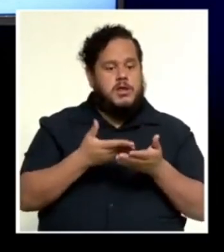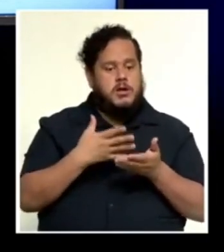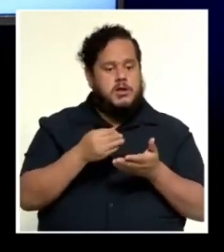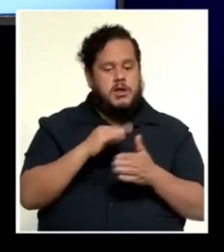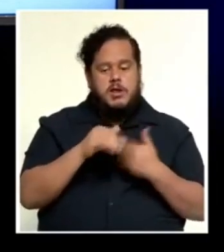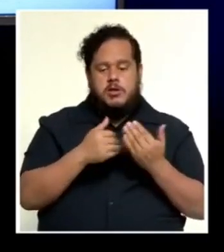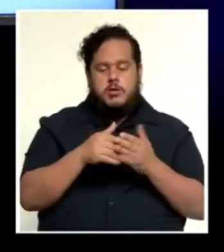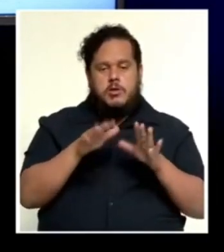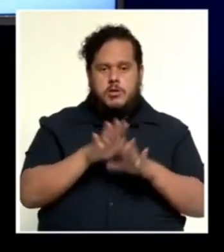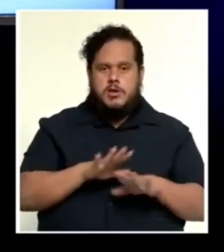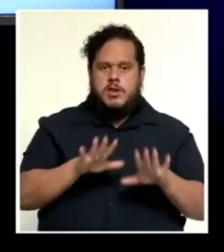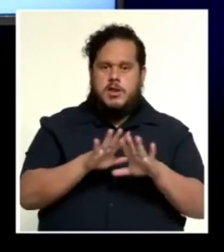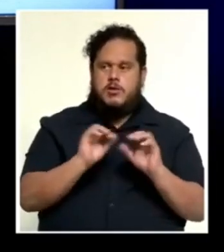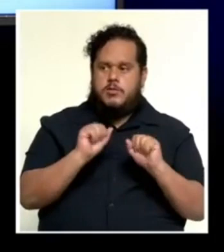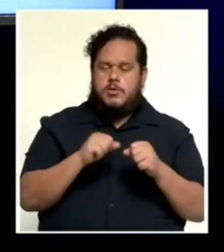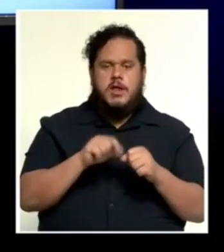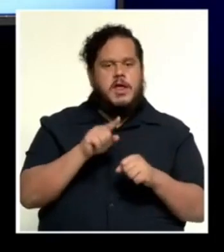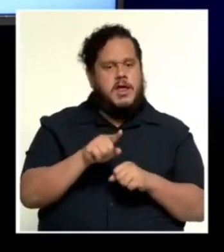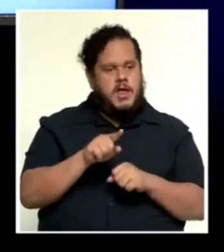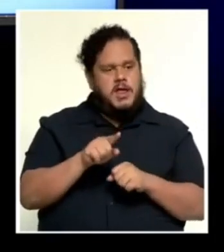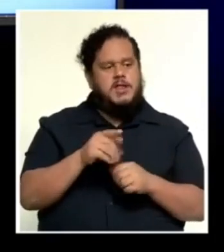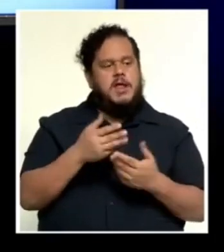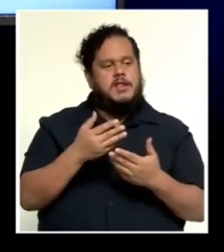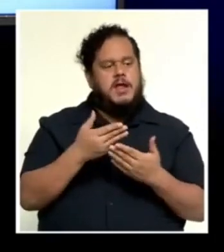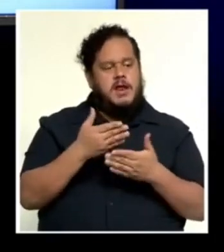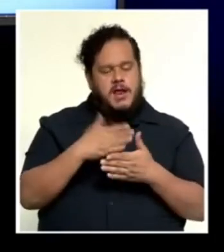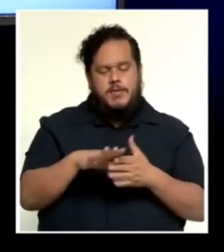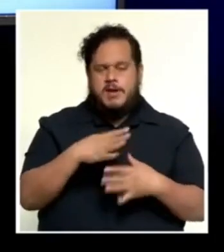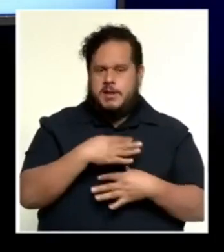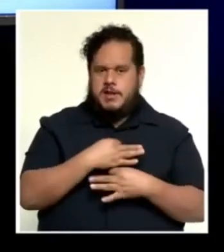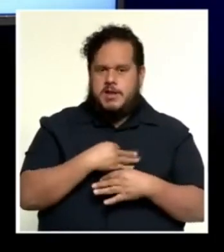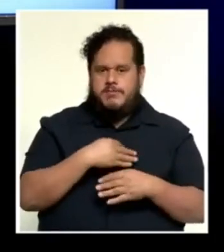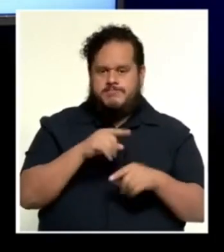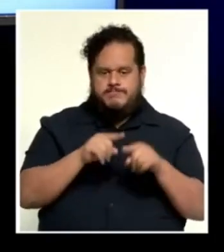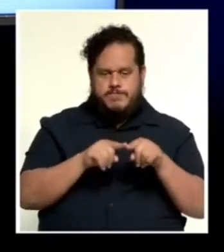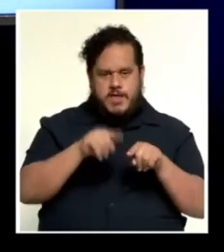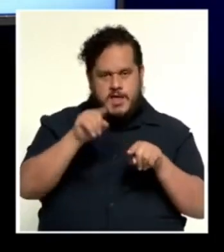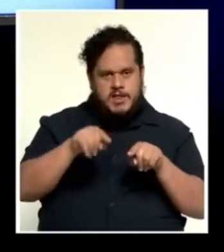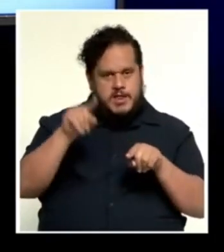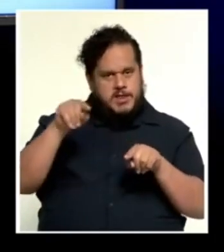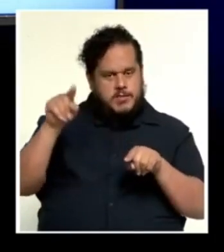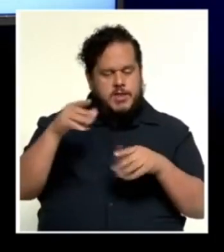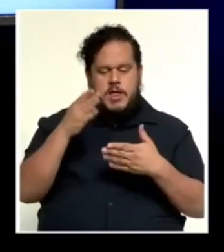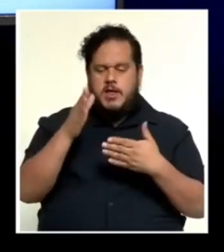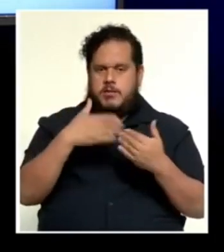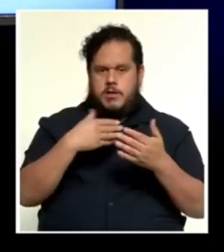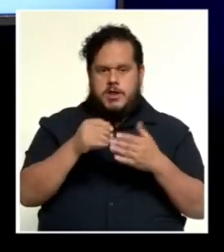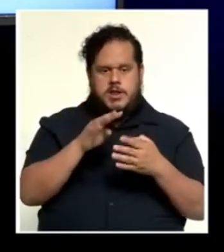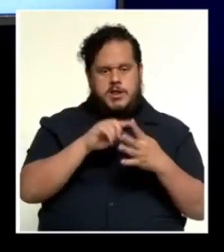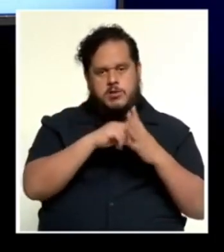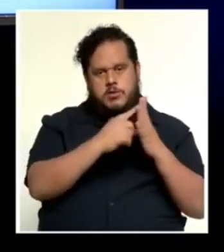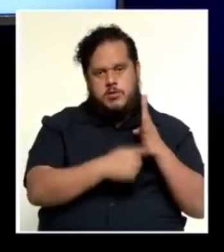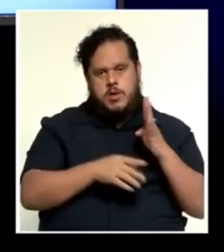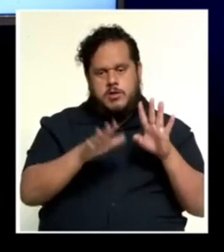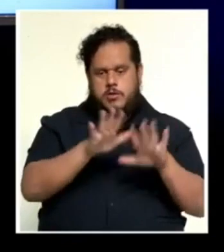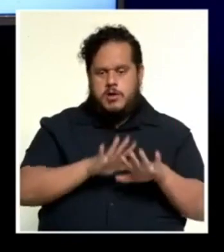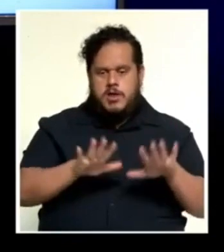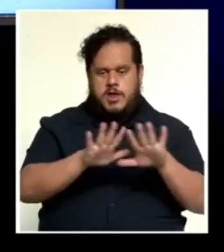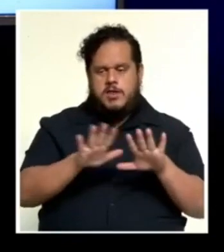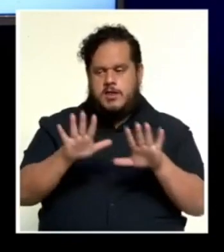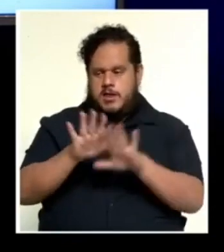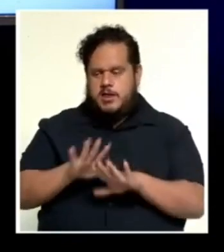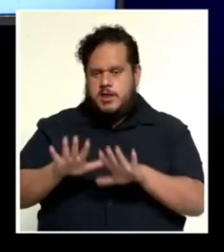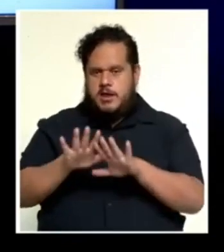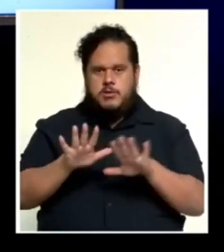todos los escenarios son posibles. Esa es la parte interesante. Estadísticamente, cualquiera de estos 4 escenarios, por ejemplo, podría ser el